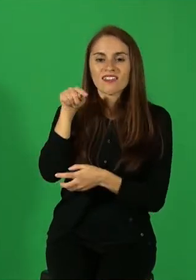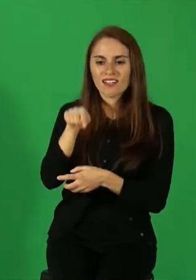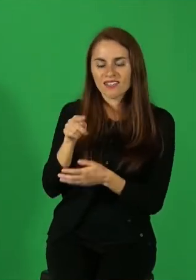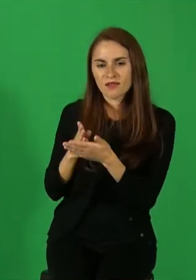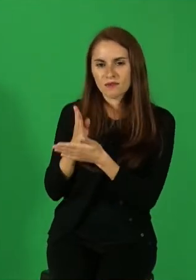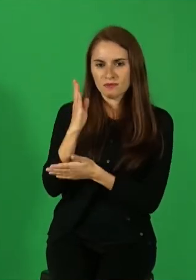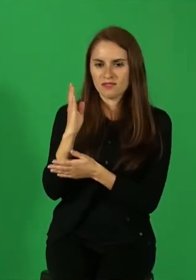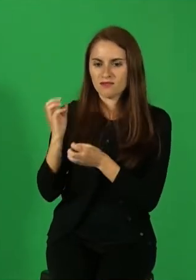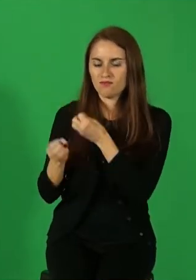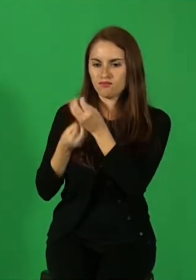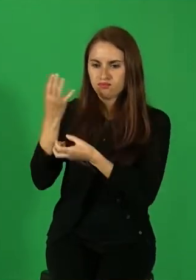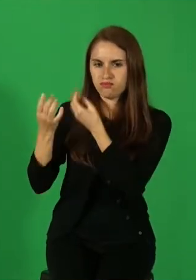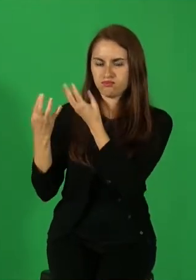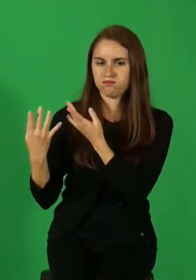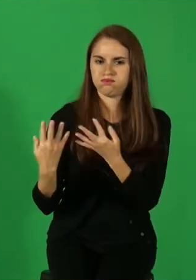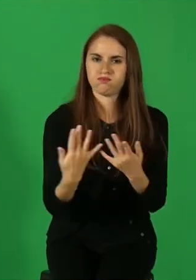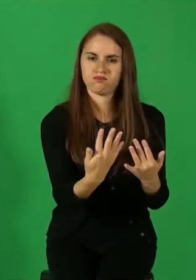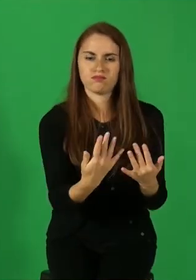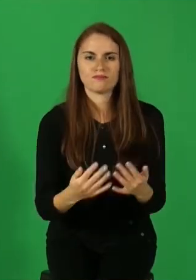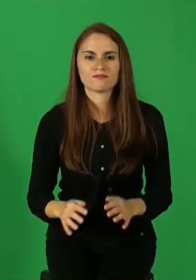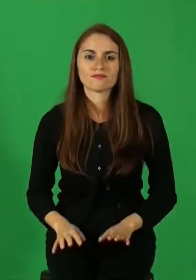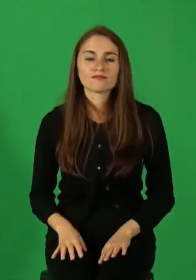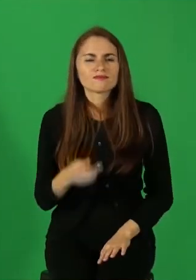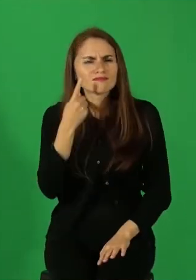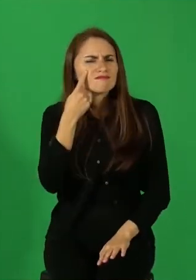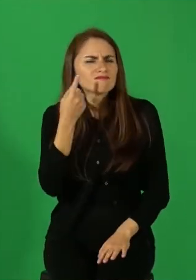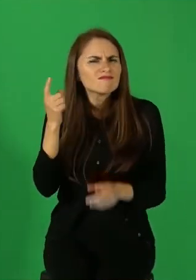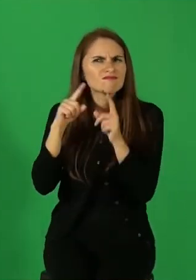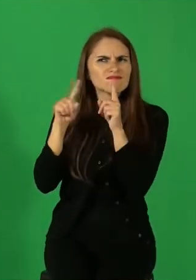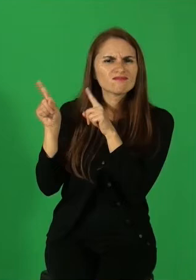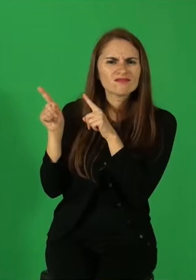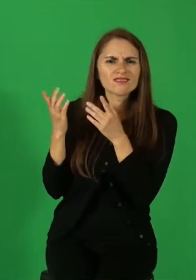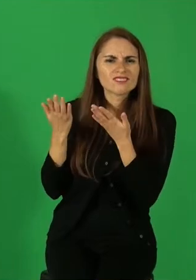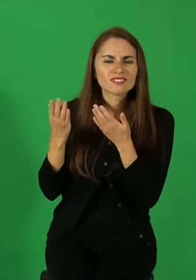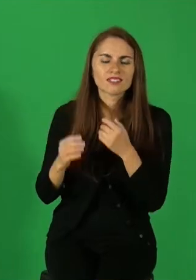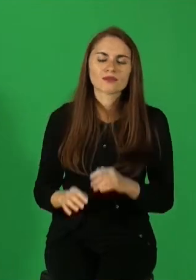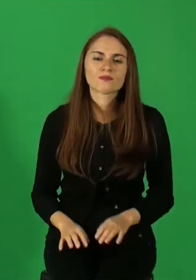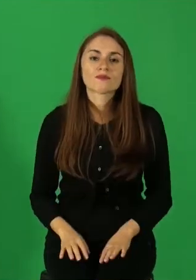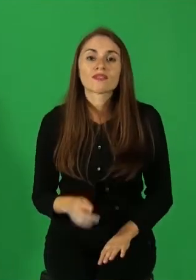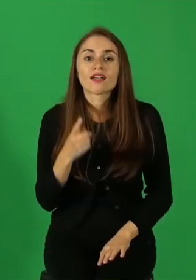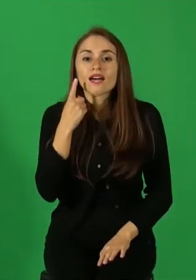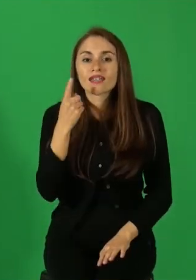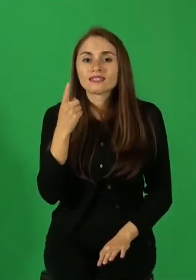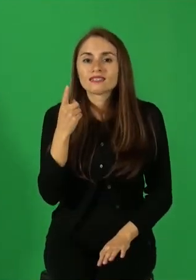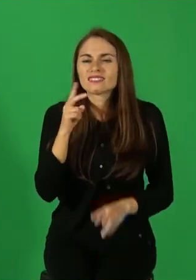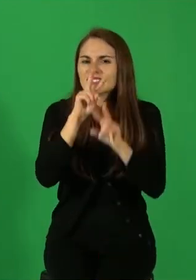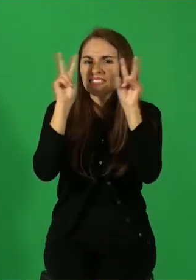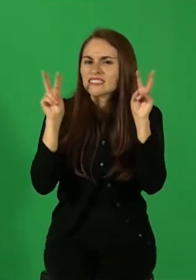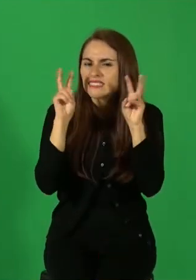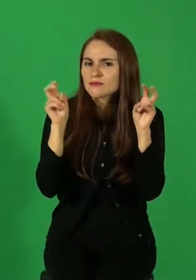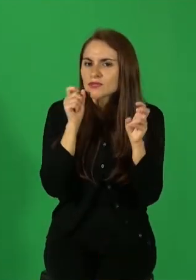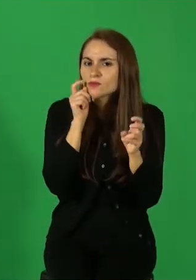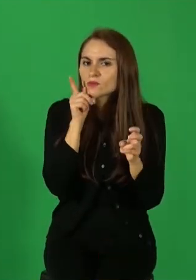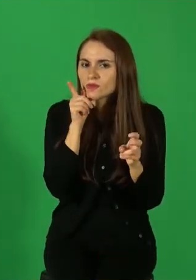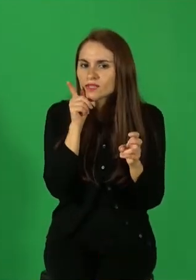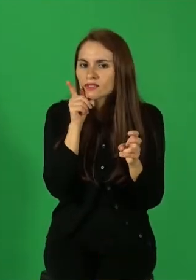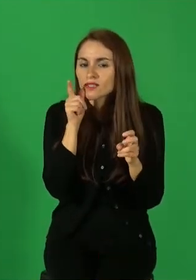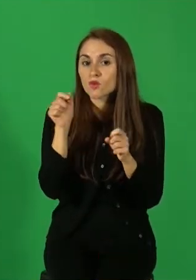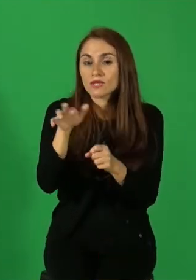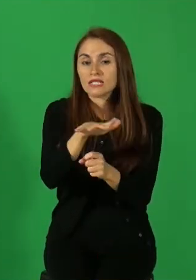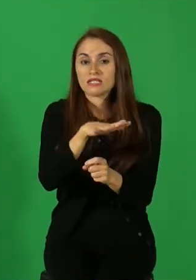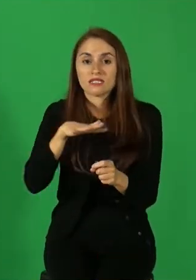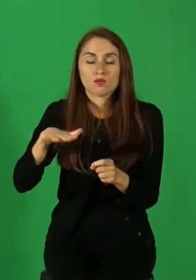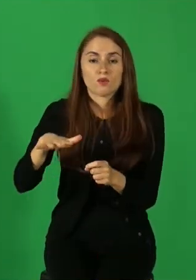cierto? Nos pudimos dar cuenta acá que se está hablando de una situación